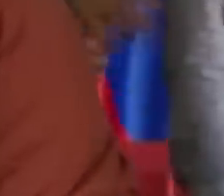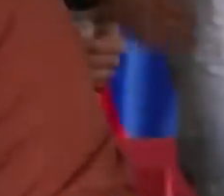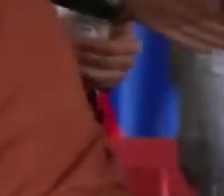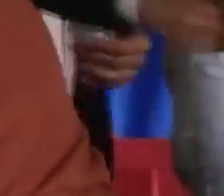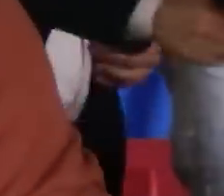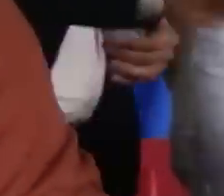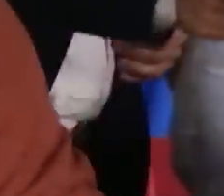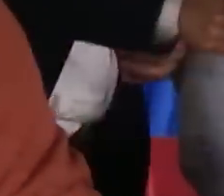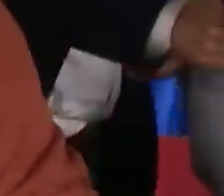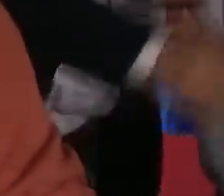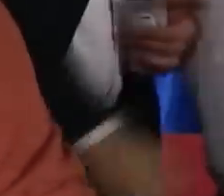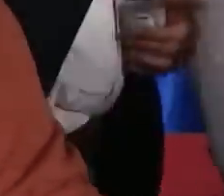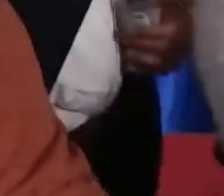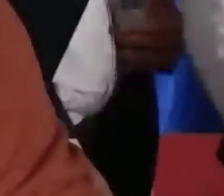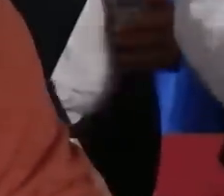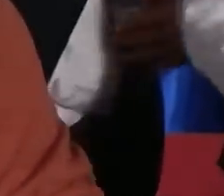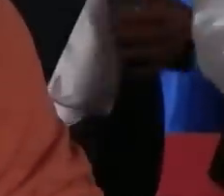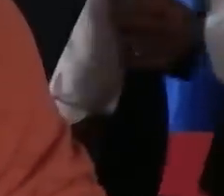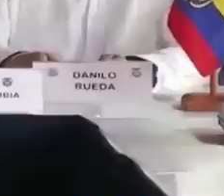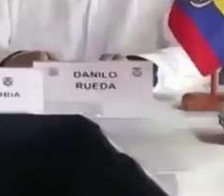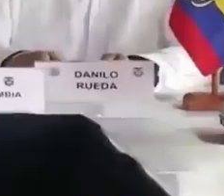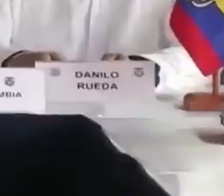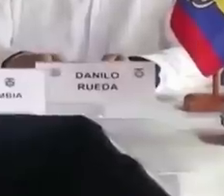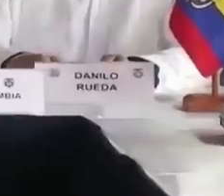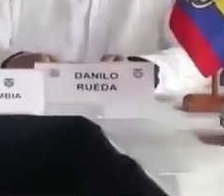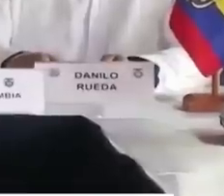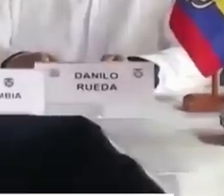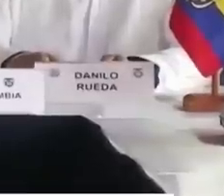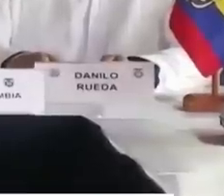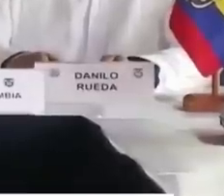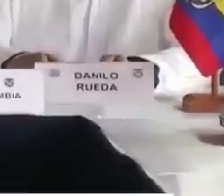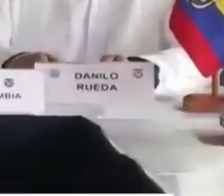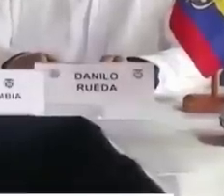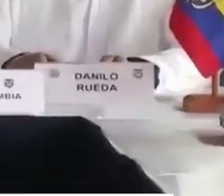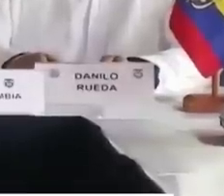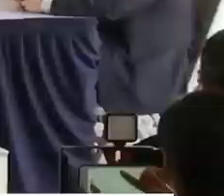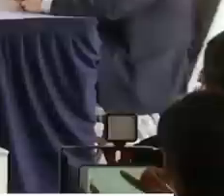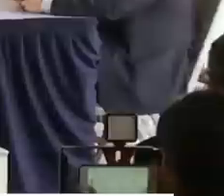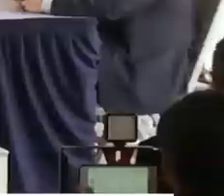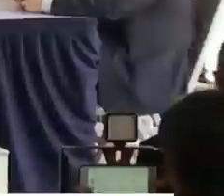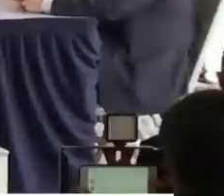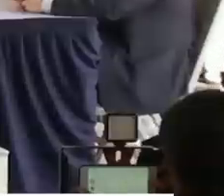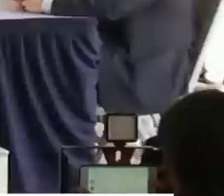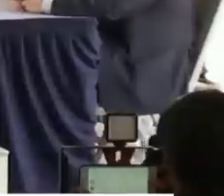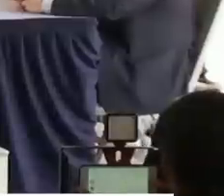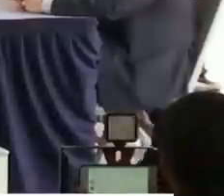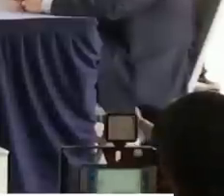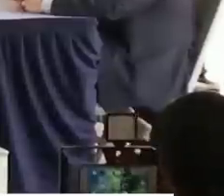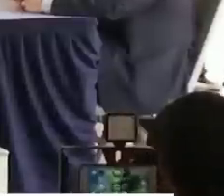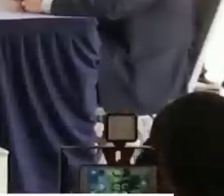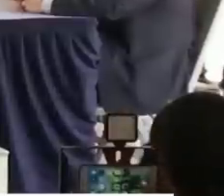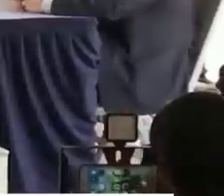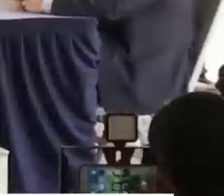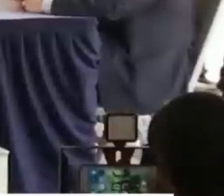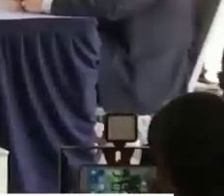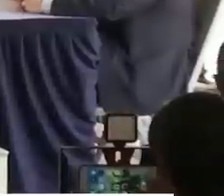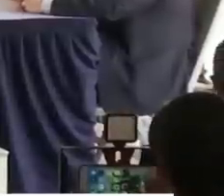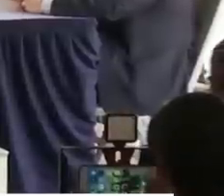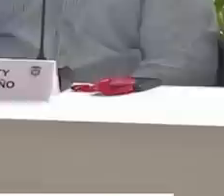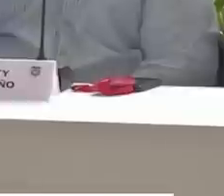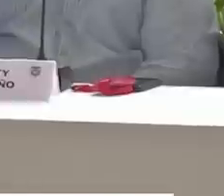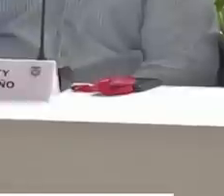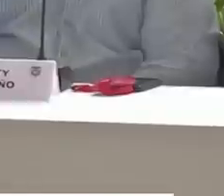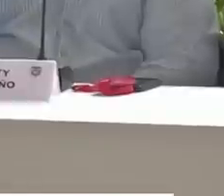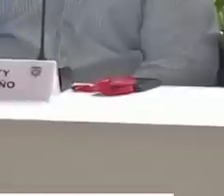Superado el malentendido, el proceso continúa. Esa fue la principal conclusión en la reunión extraordinaria entre el gobierno colombiano y el ELN en